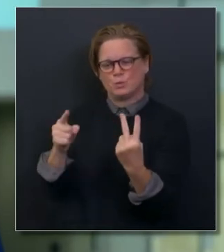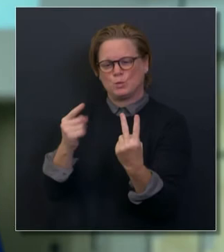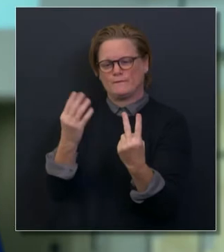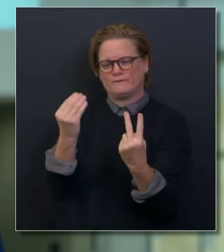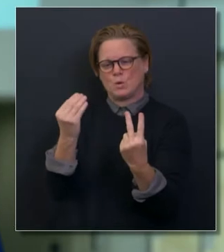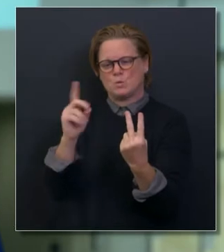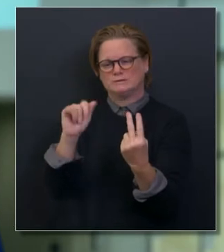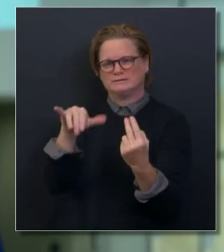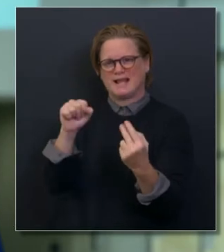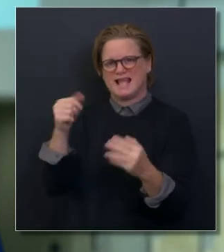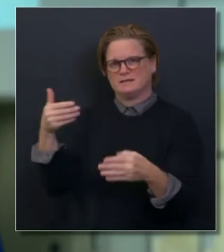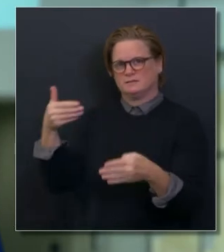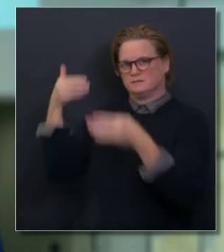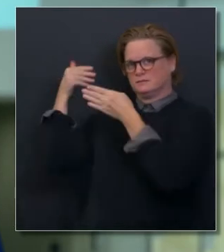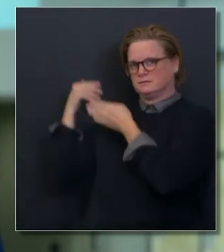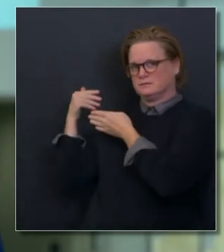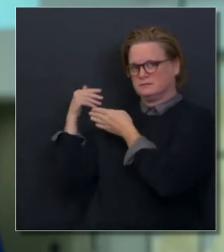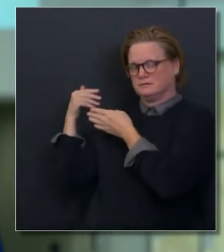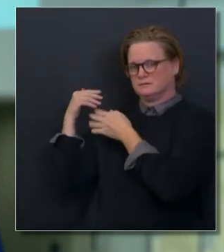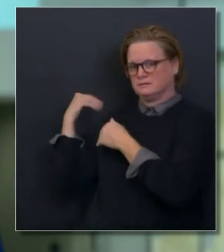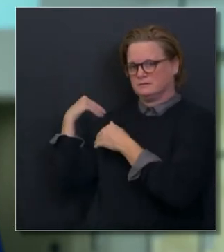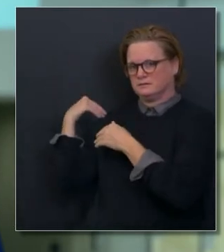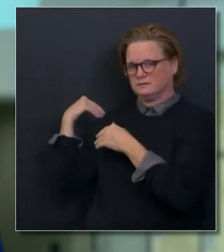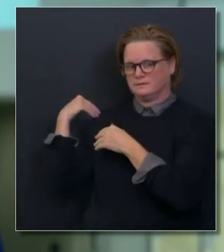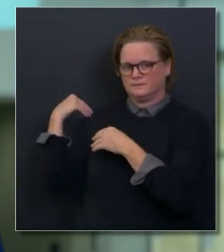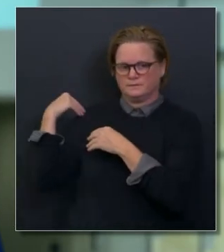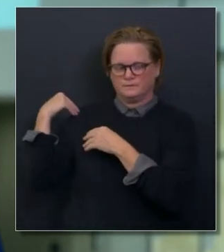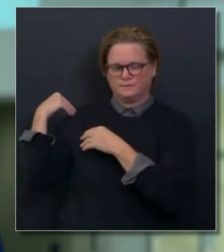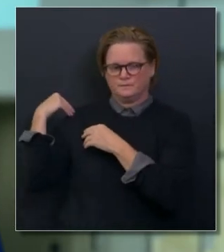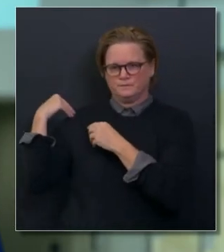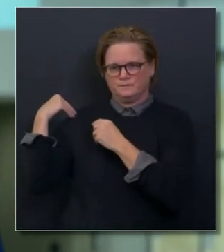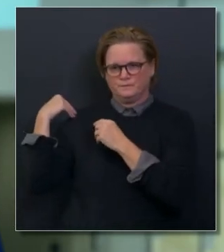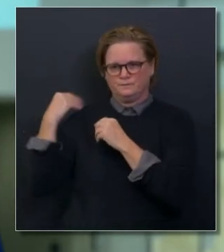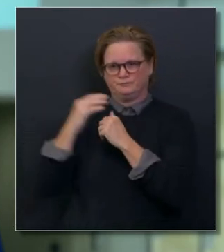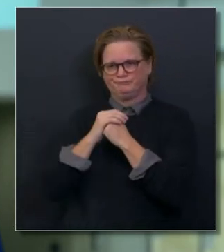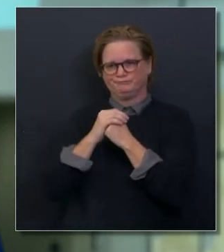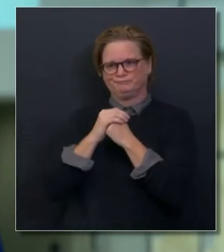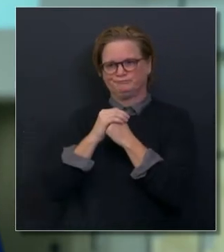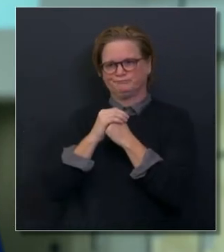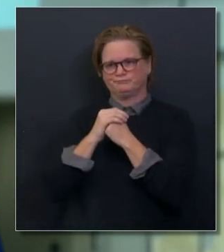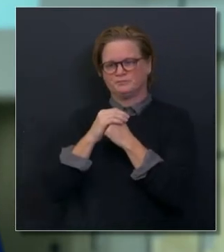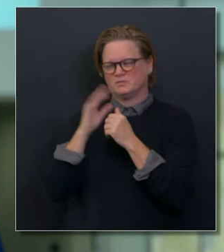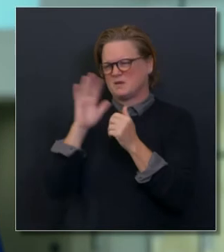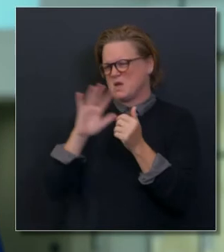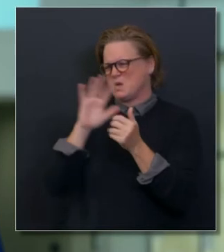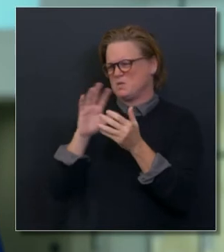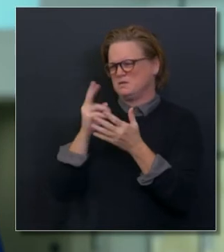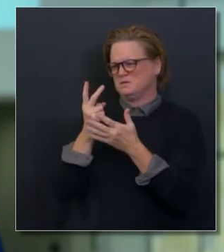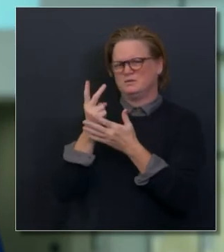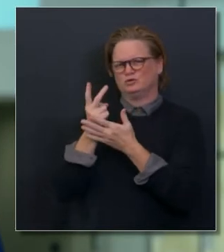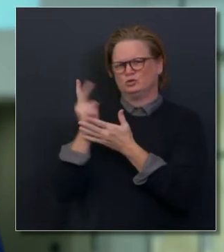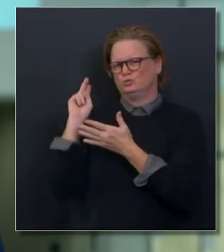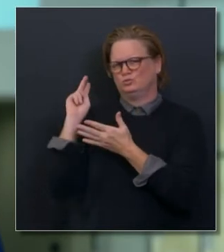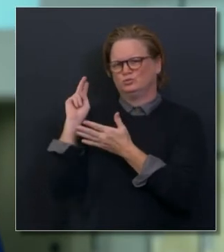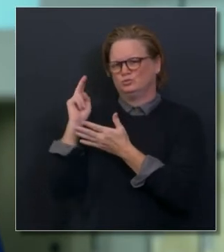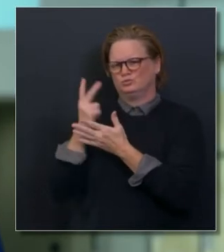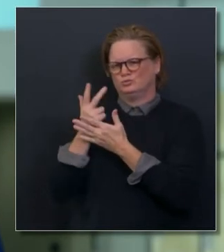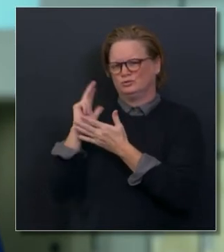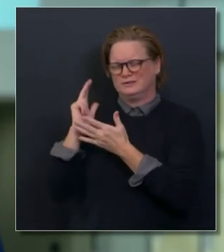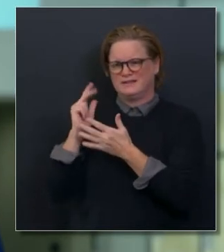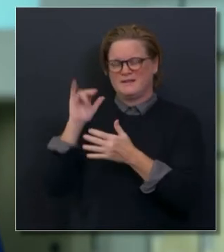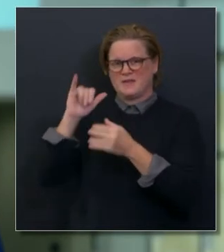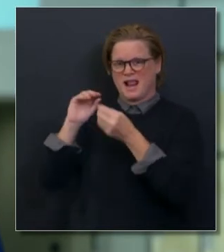14 días, para hacerlo más sencilla, 12 días, 12% de estas personas van a estar hospitalizados, 12%